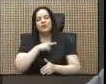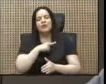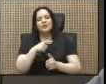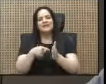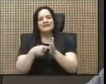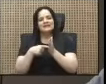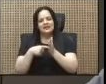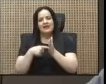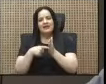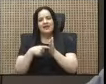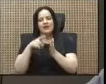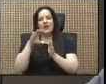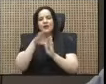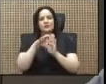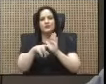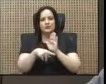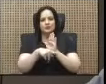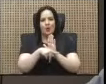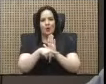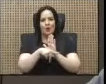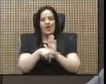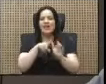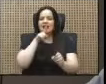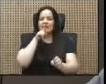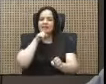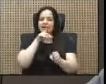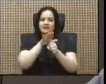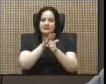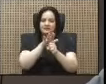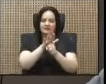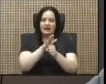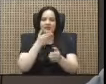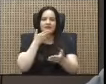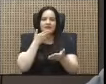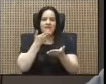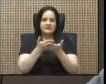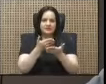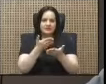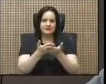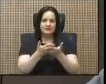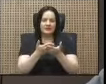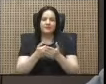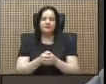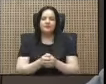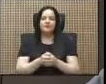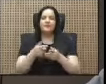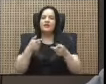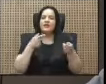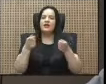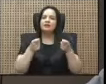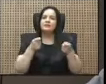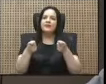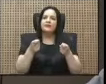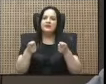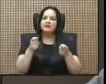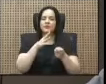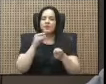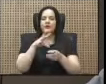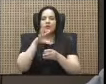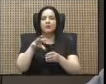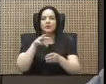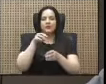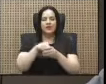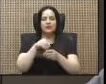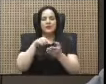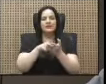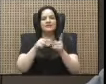constitución política, que garantizara la eficiencia en la administración, incluyendo en